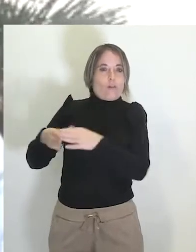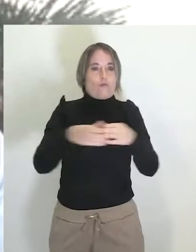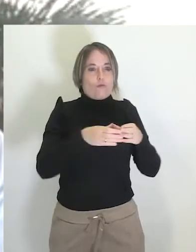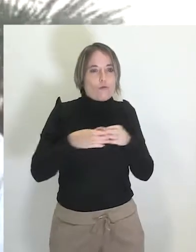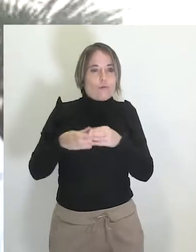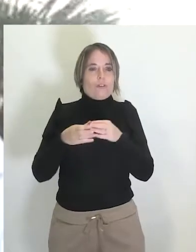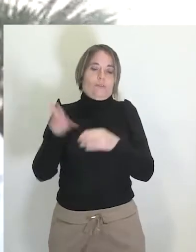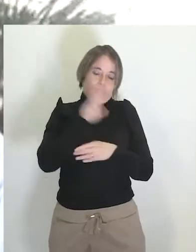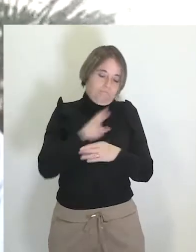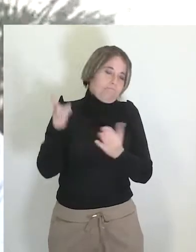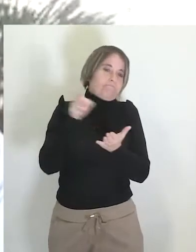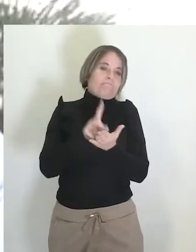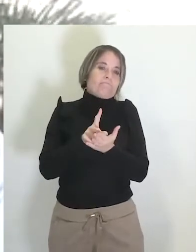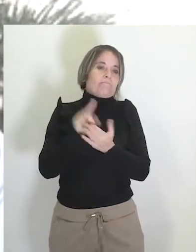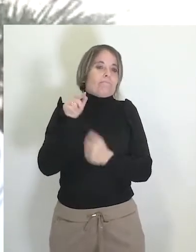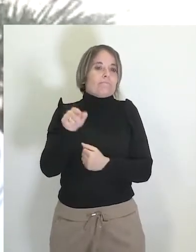comunitario, de nuevo, valga la redundancia,